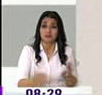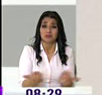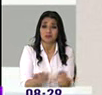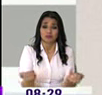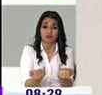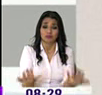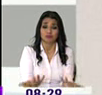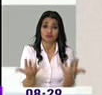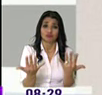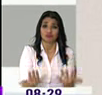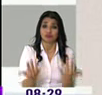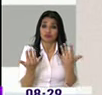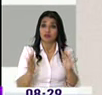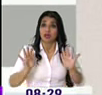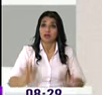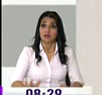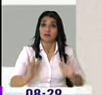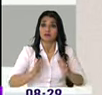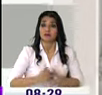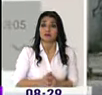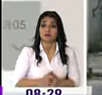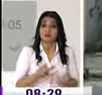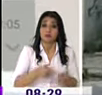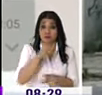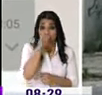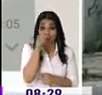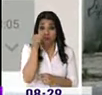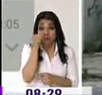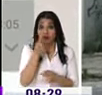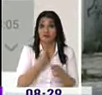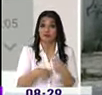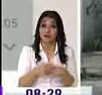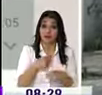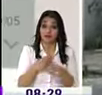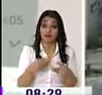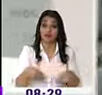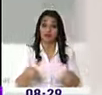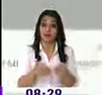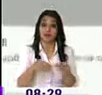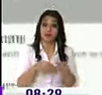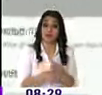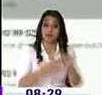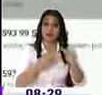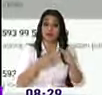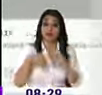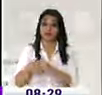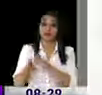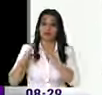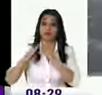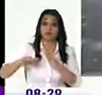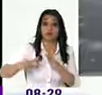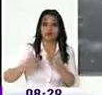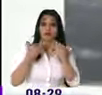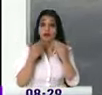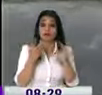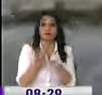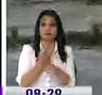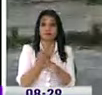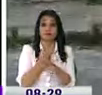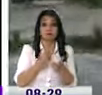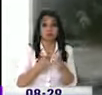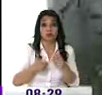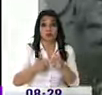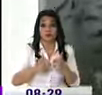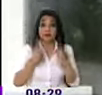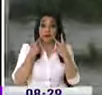están usándose como drogas. Tenemos que el terreno de lado ingresen a nuestras casas a robar. Este es el problema que se tiene. Vemos el